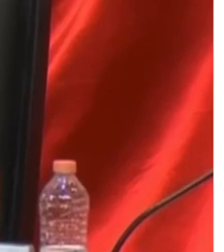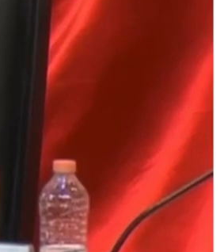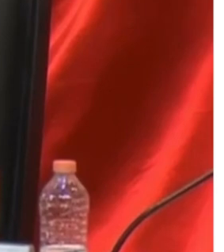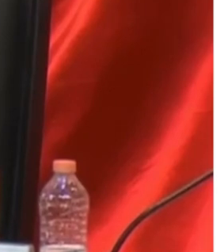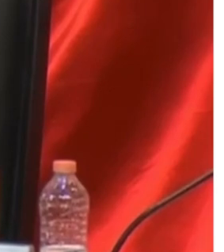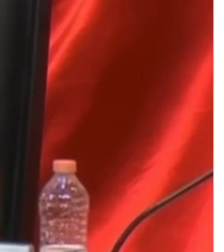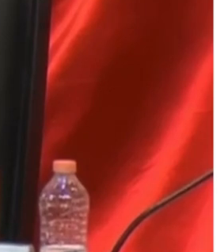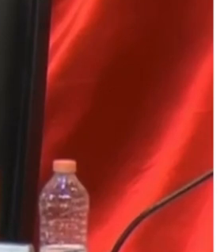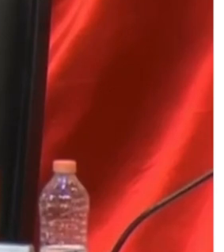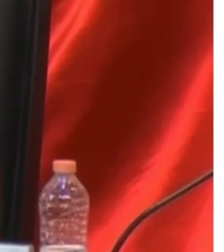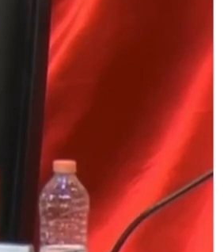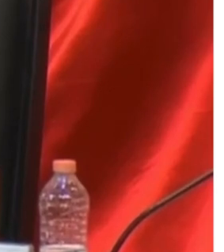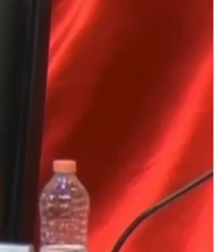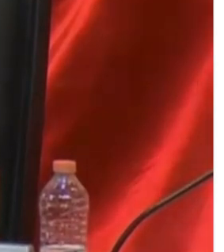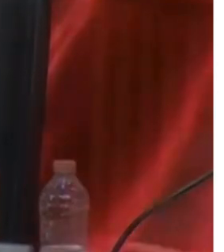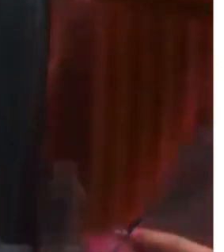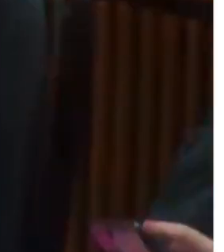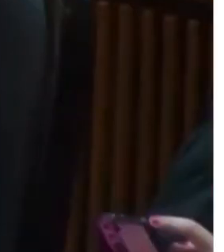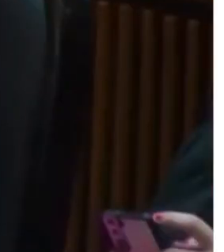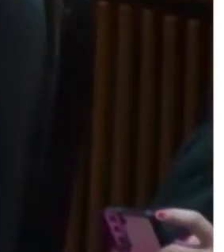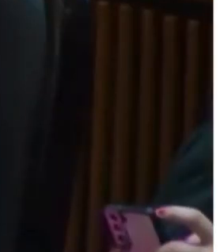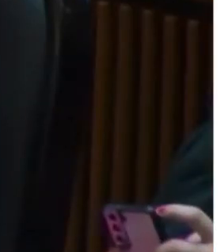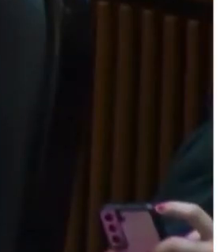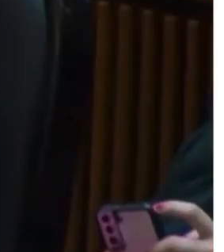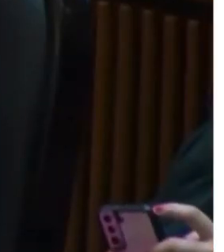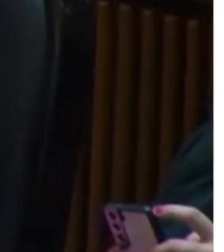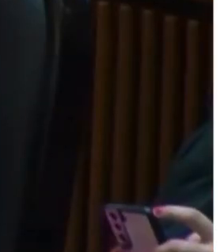multado los del Exim Bank.